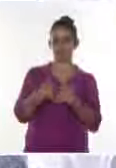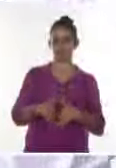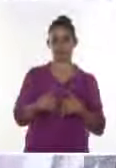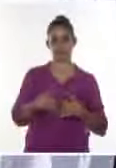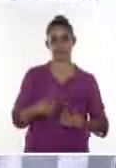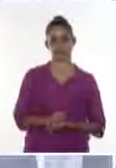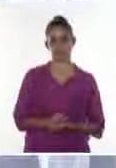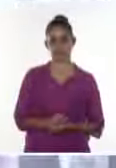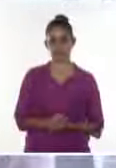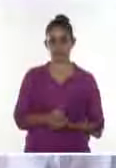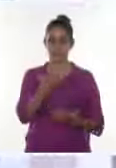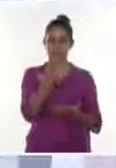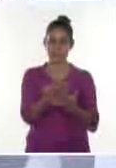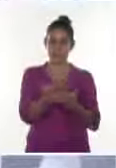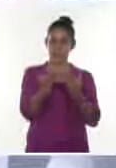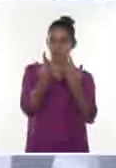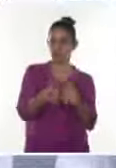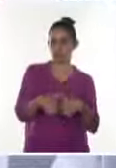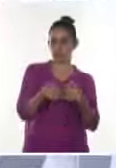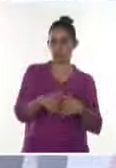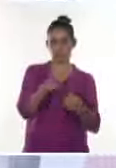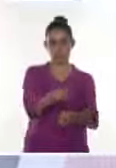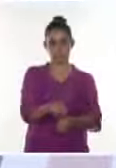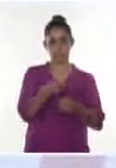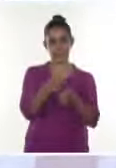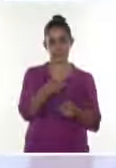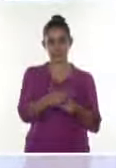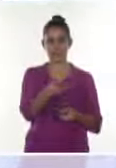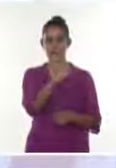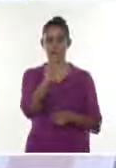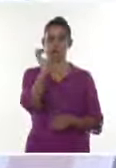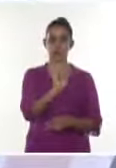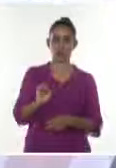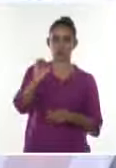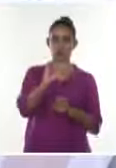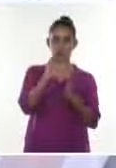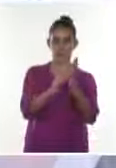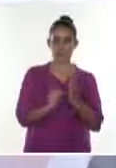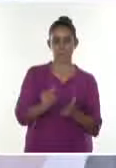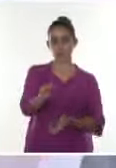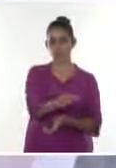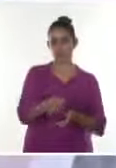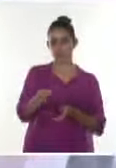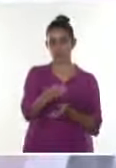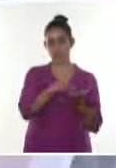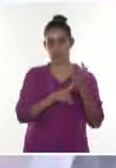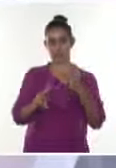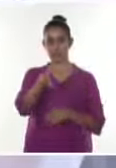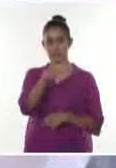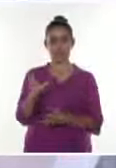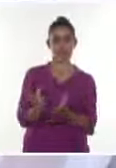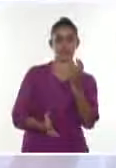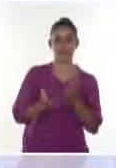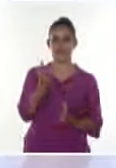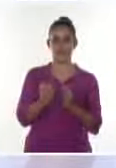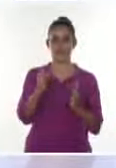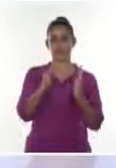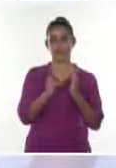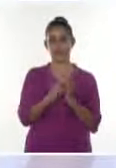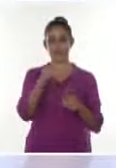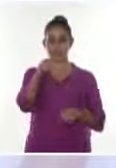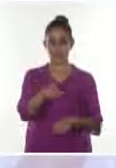hasta la Cooperativa de Producción Agropecuaria 8 de Octubre, ubicada en la localidad Cienfueguera de Ciego Montero, en Palmira, llegó la tarde de este viernes el